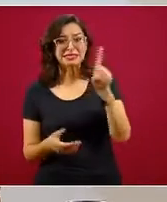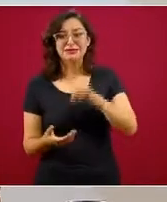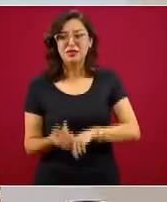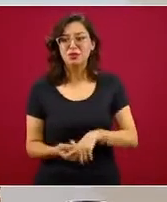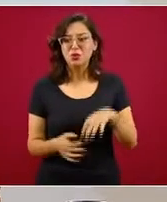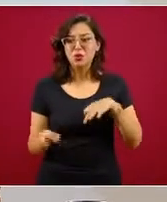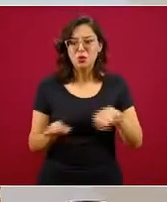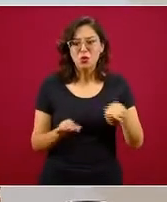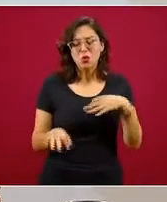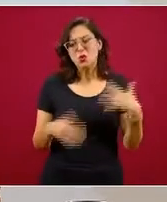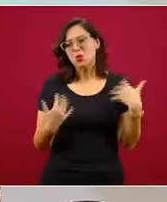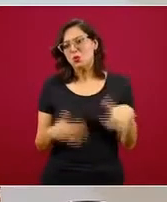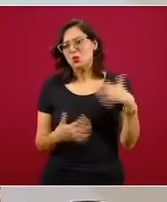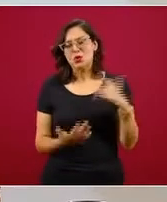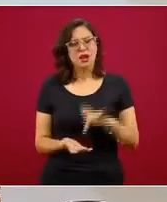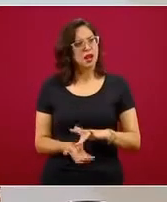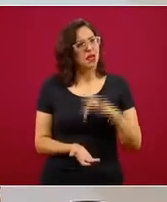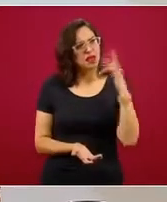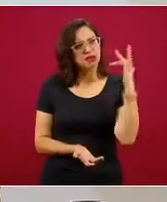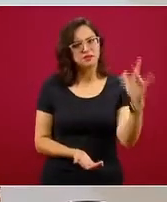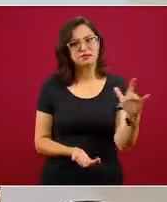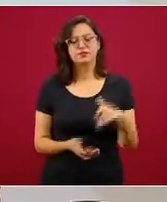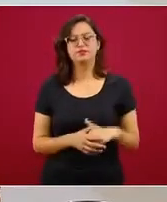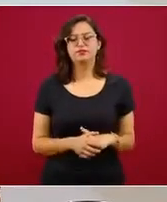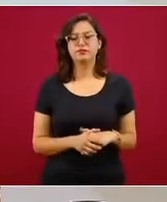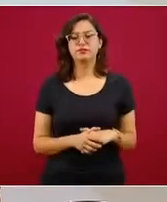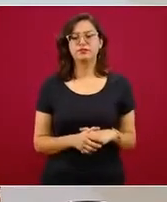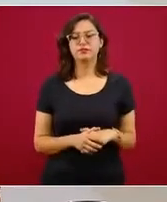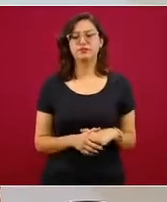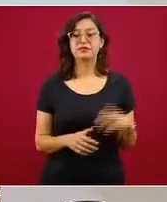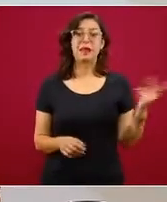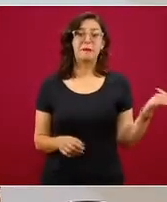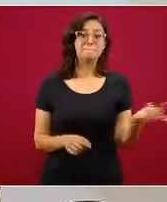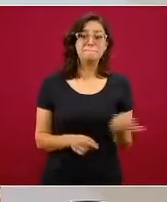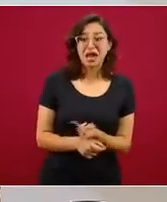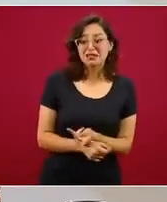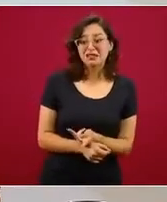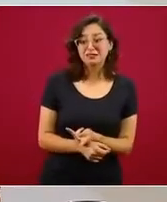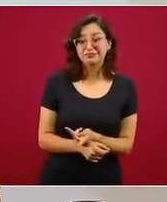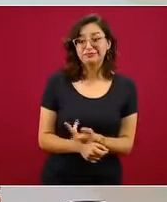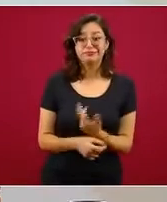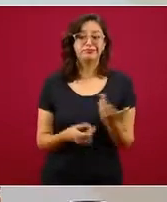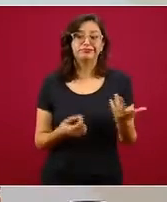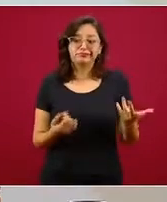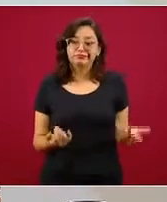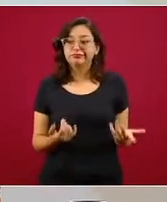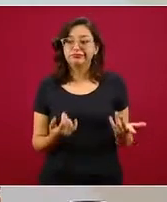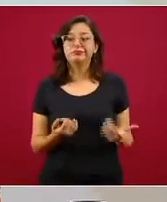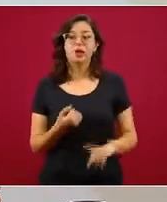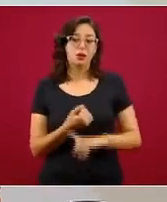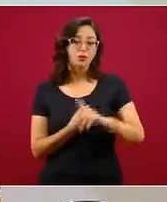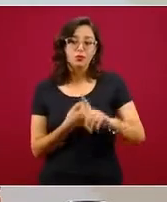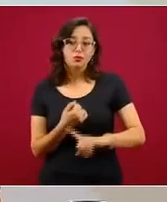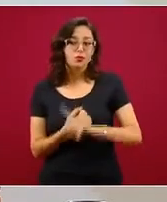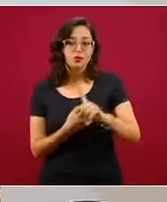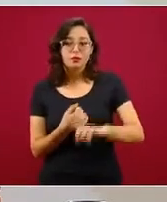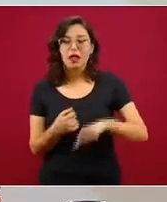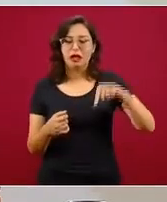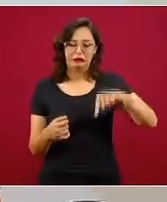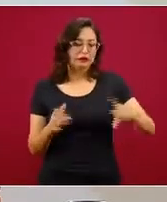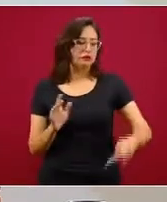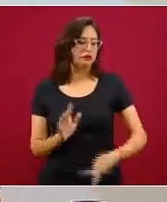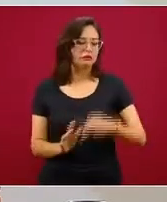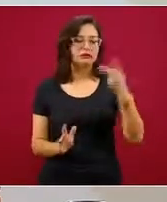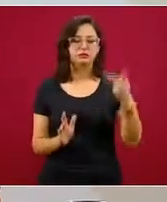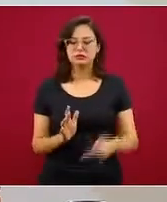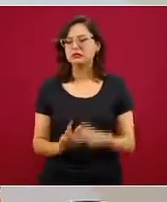INDRE y su personal directivo. ¿Cuál es la consecuencia? La que hemos comentado aquí periódicamente y se muestra en